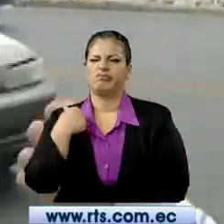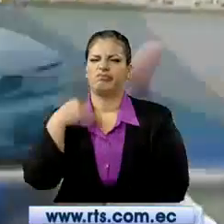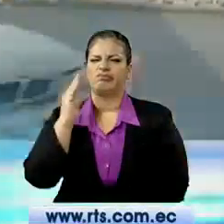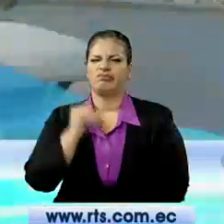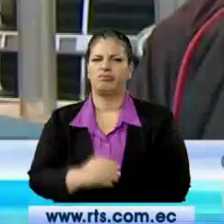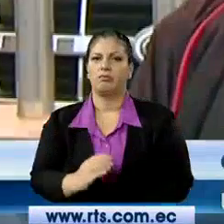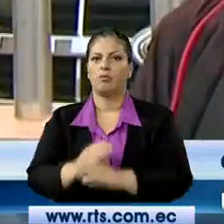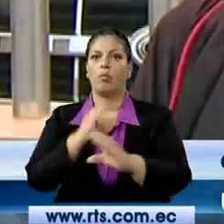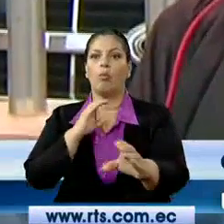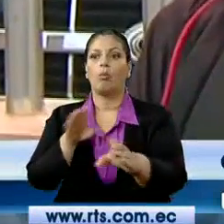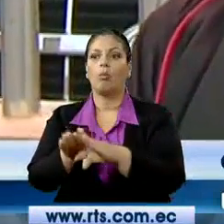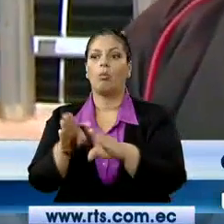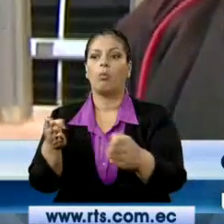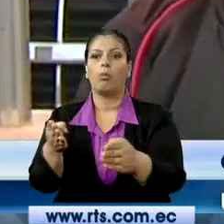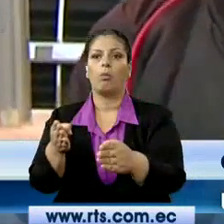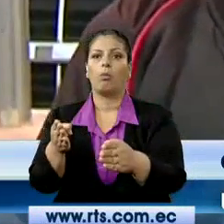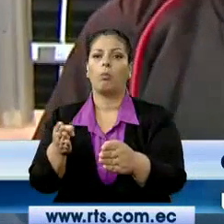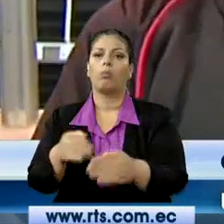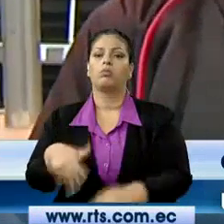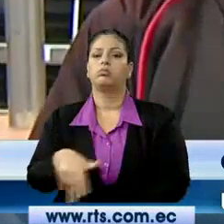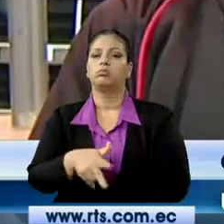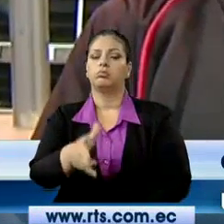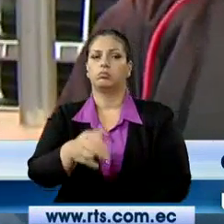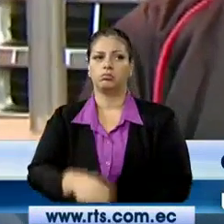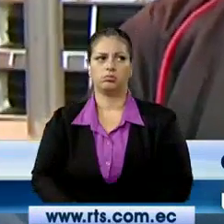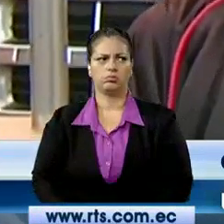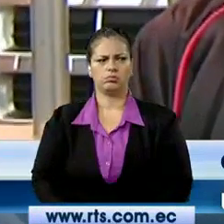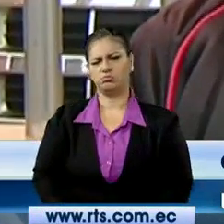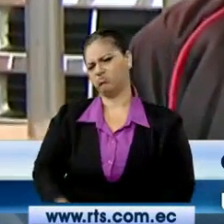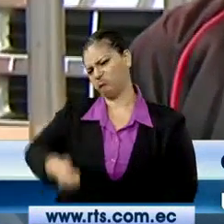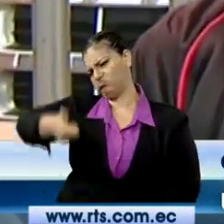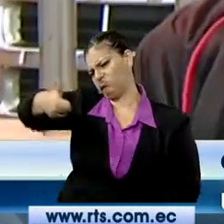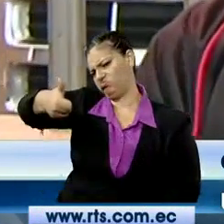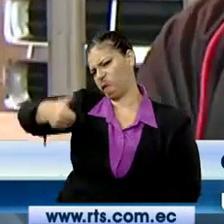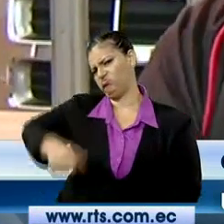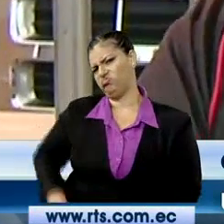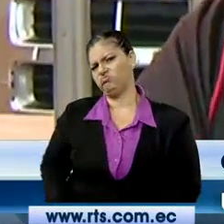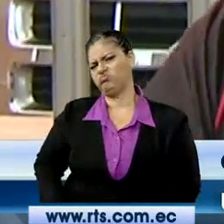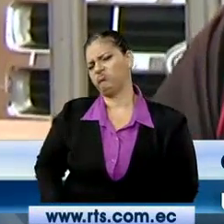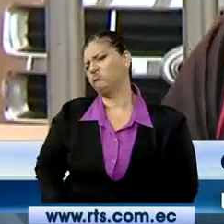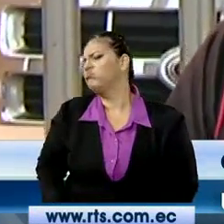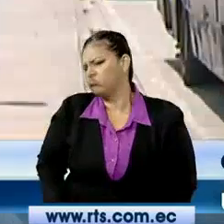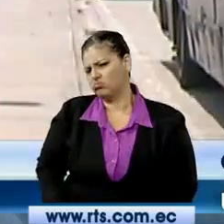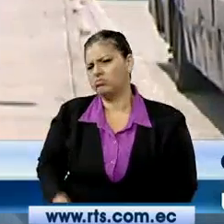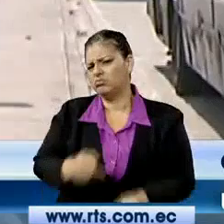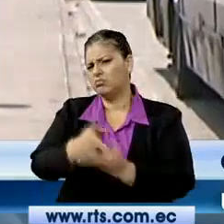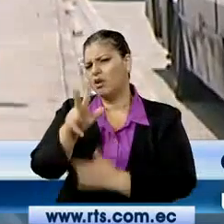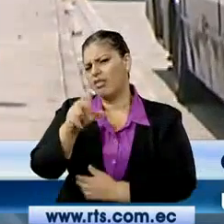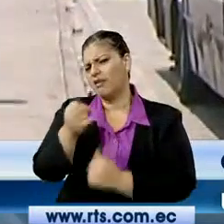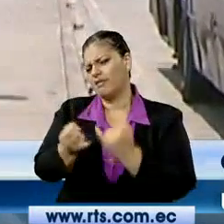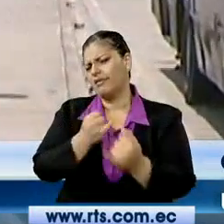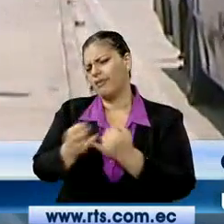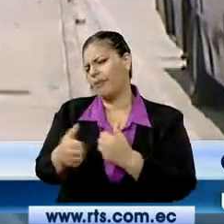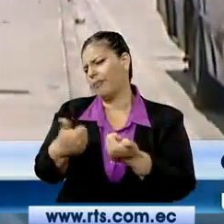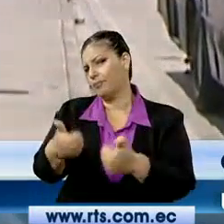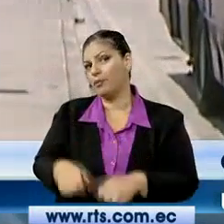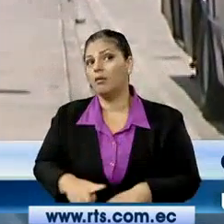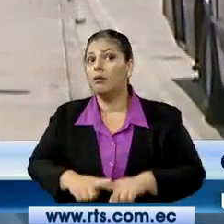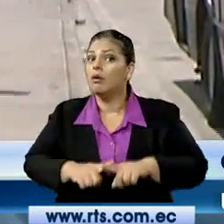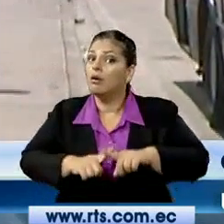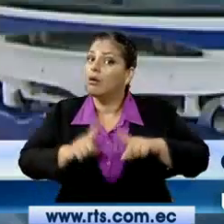la puerta de atrás. Yo estoy de acuerdo en eso. Entonces, bueno, pero que den buena atención, ¿no? Aquellos micros que no están